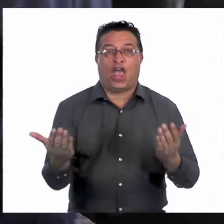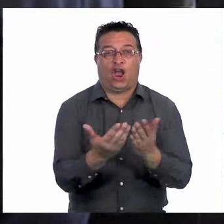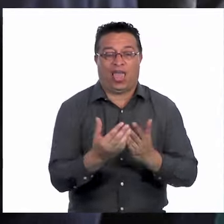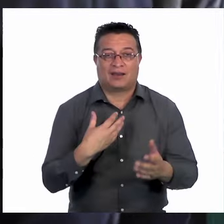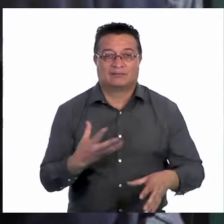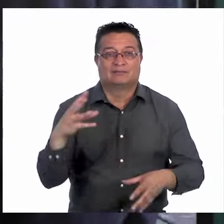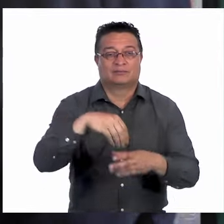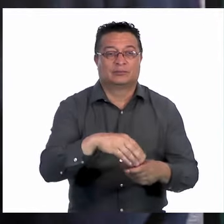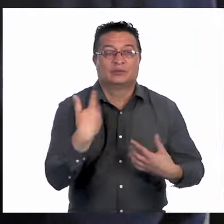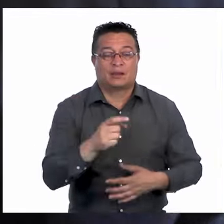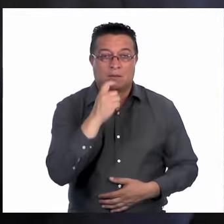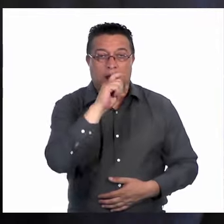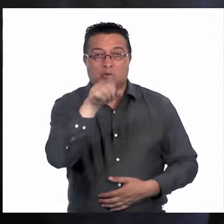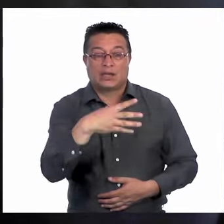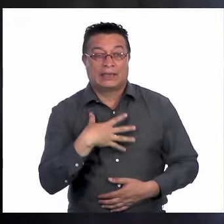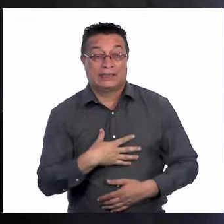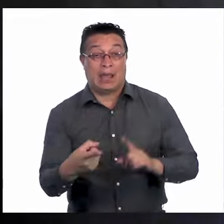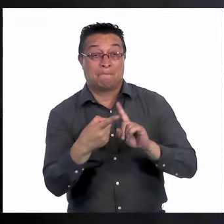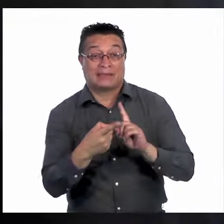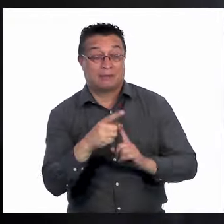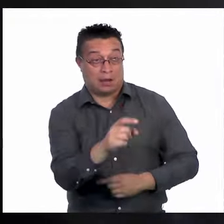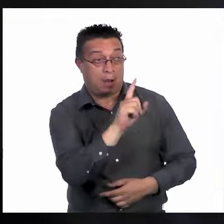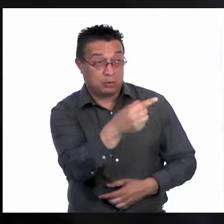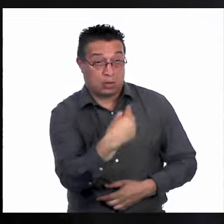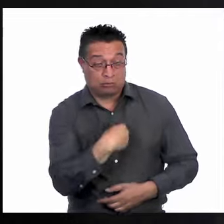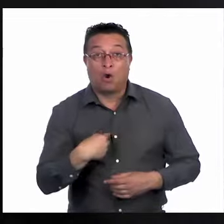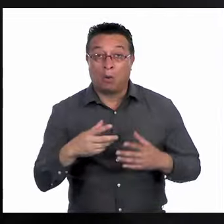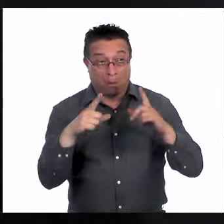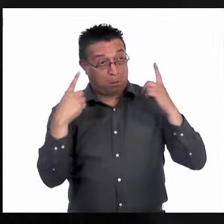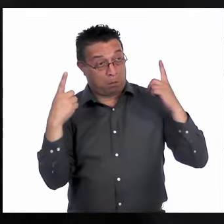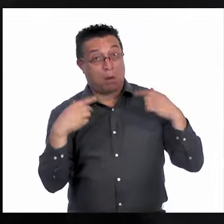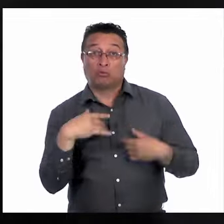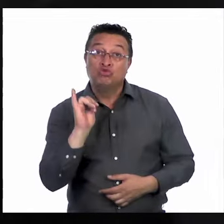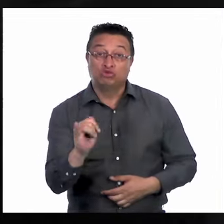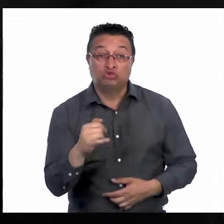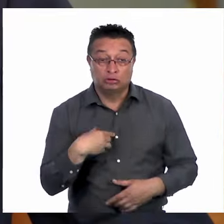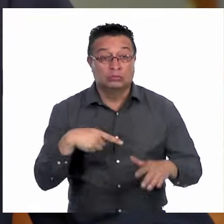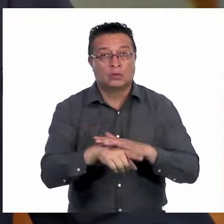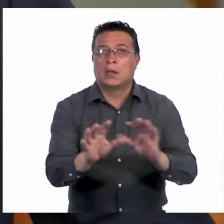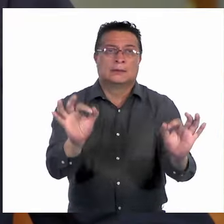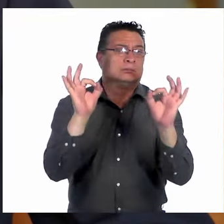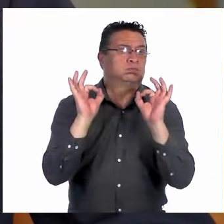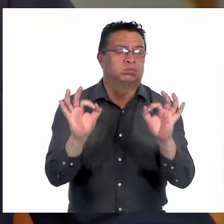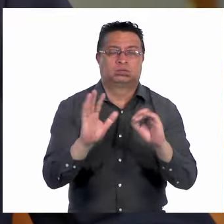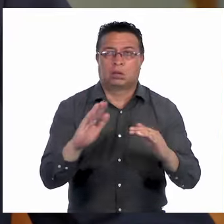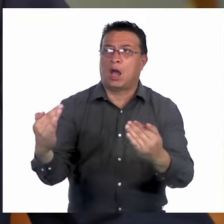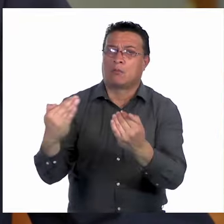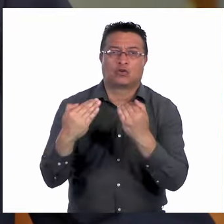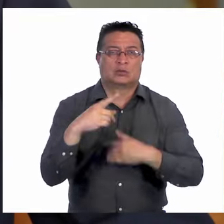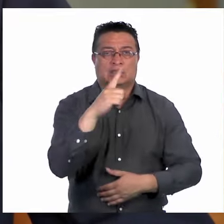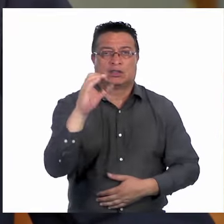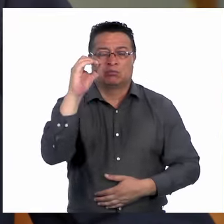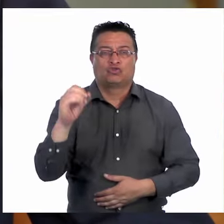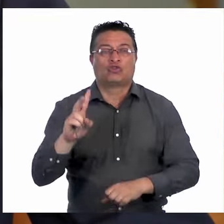anterior escuela porque me preguntaron si yo quería participar y la verdad me llamó la atención y yo dije que sí. Fue espectacular porque teníamos el